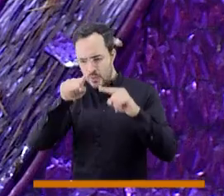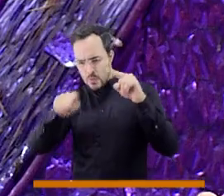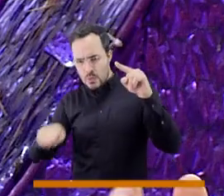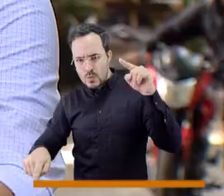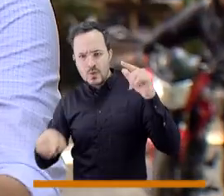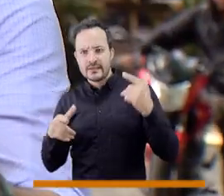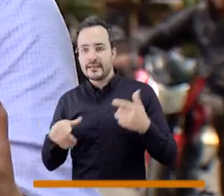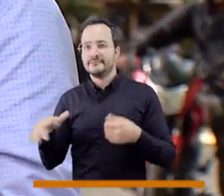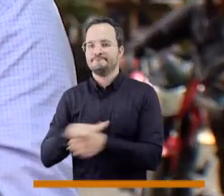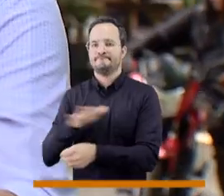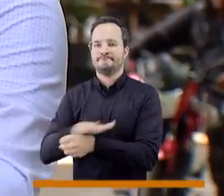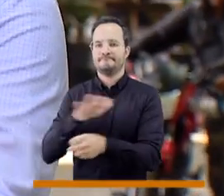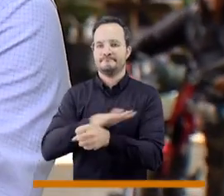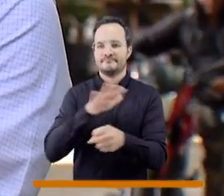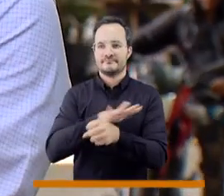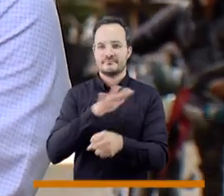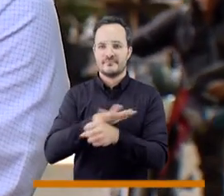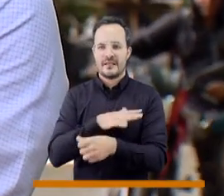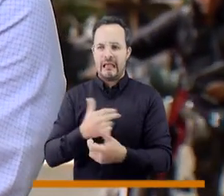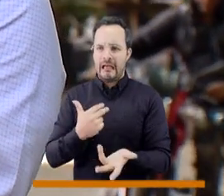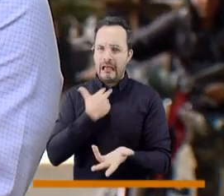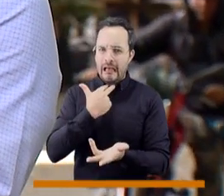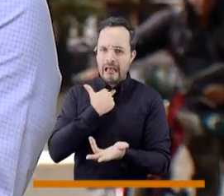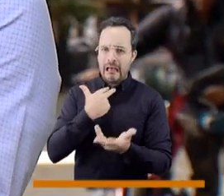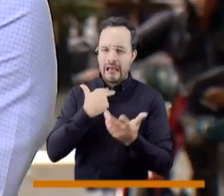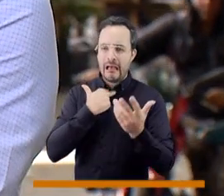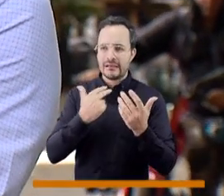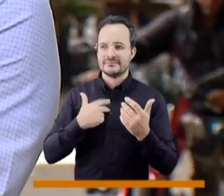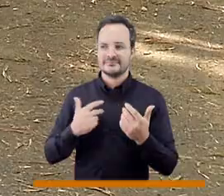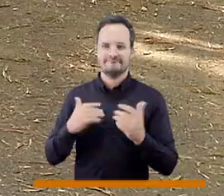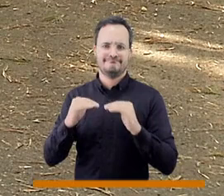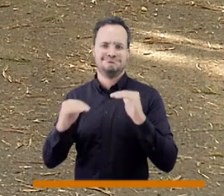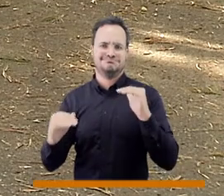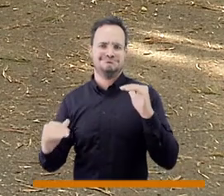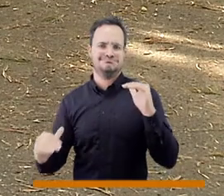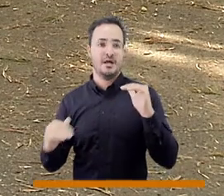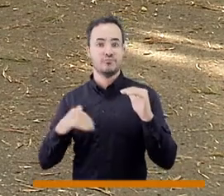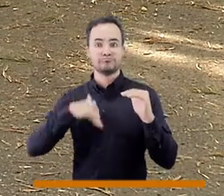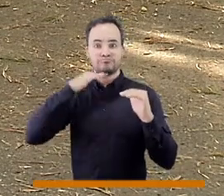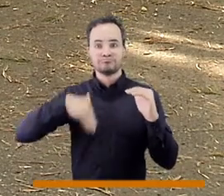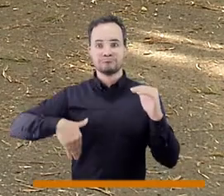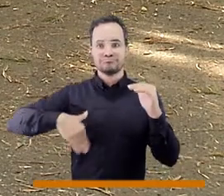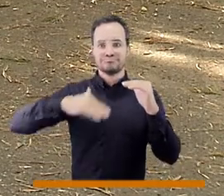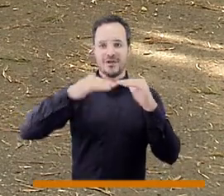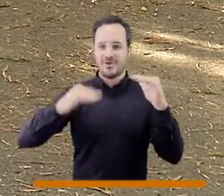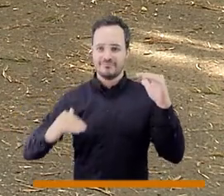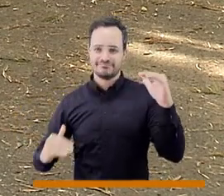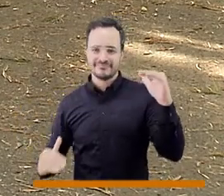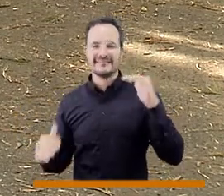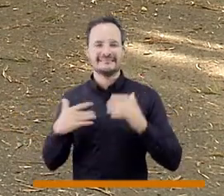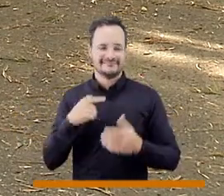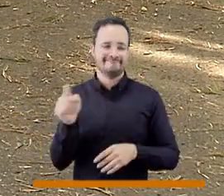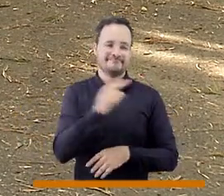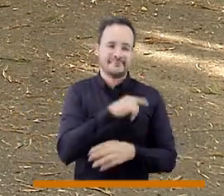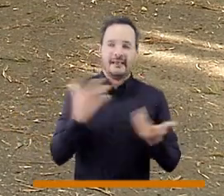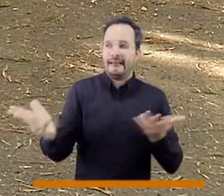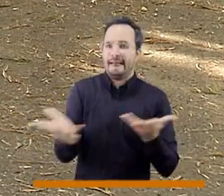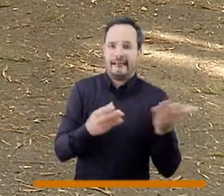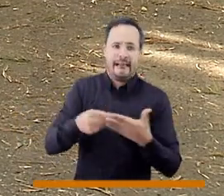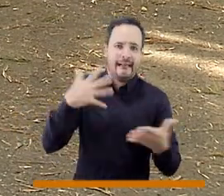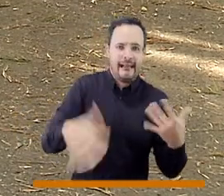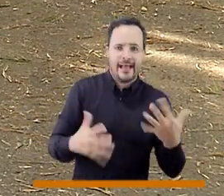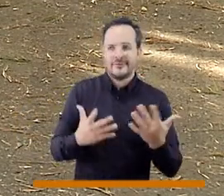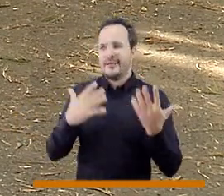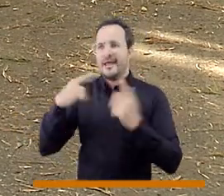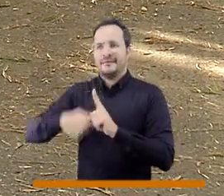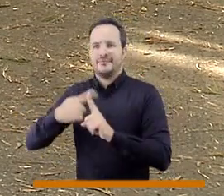Esto es, es una cantidad de factores que hacen que se encarezca la vida, que exista la gentrificación, el desplazamiento de la gente y tenga que ir a